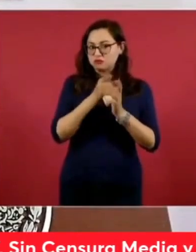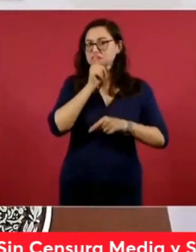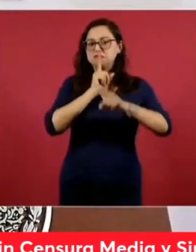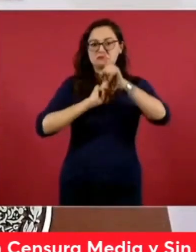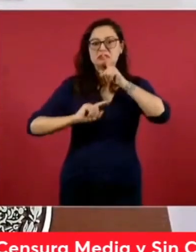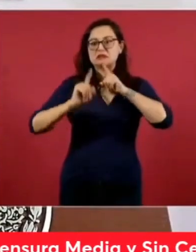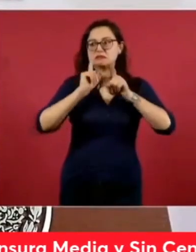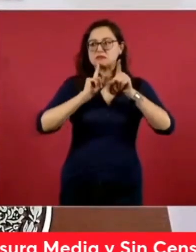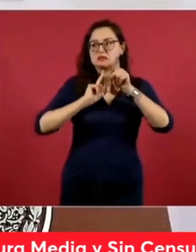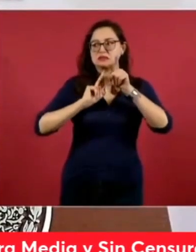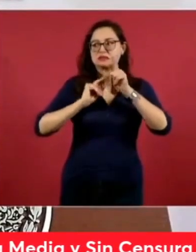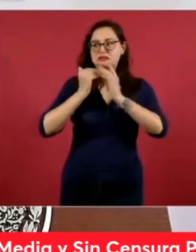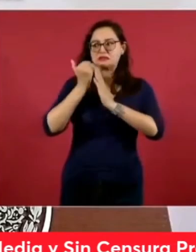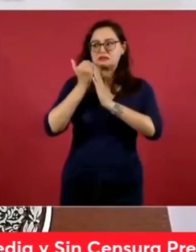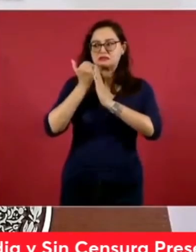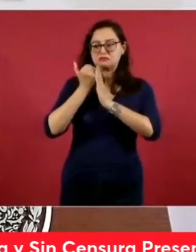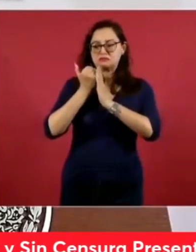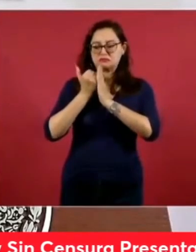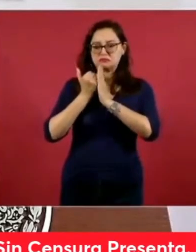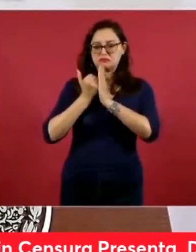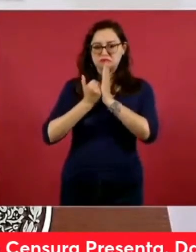es solo México, ¿no?